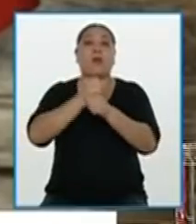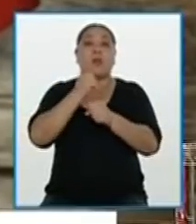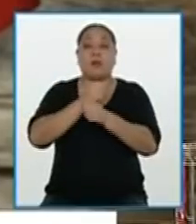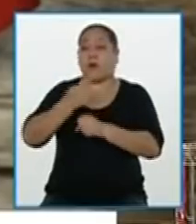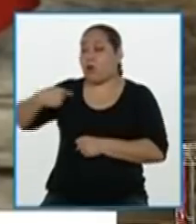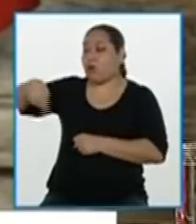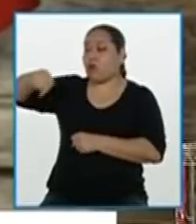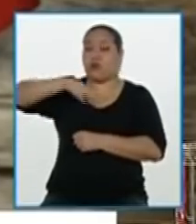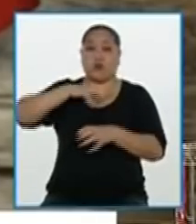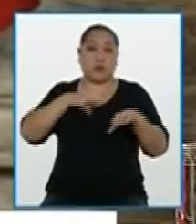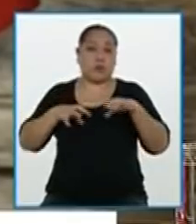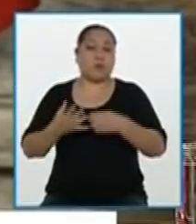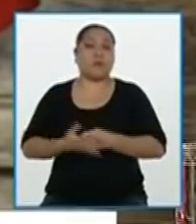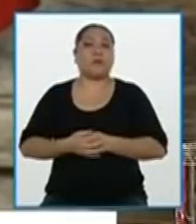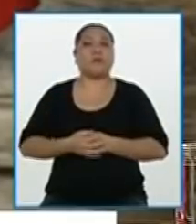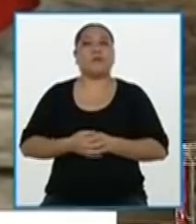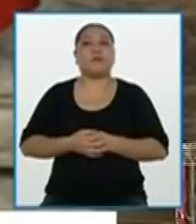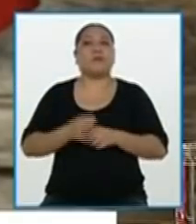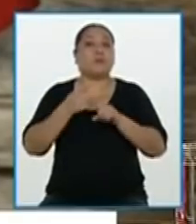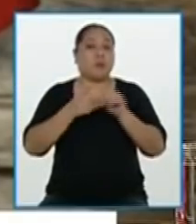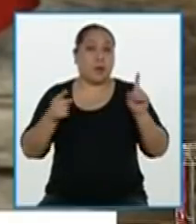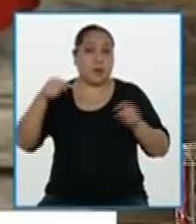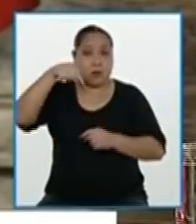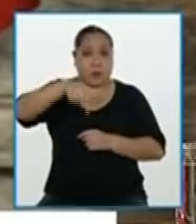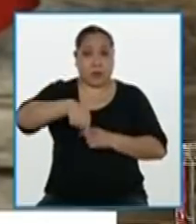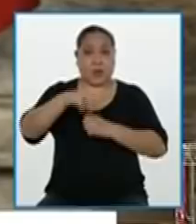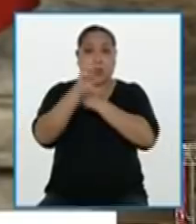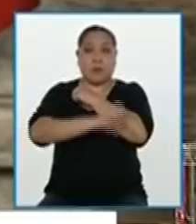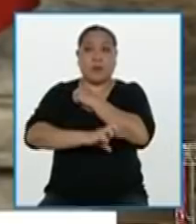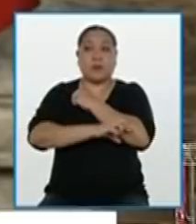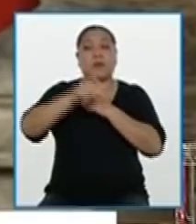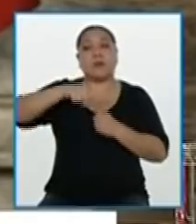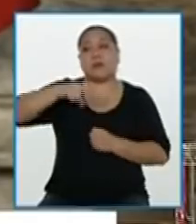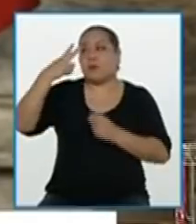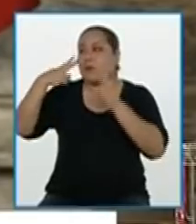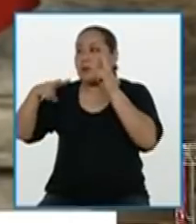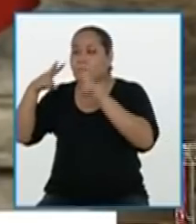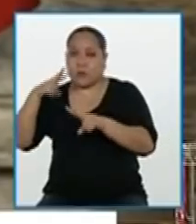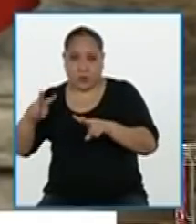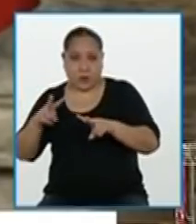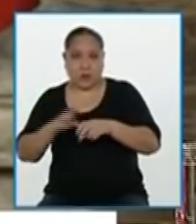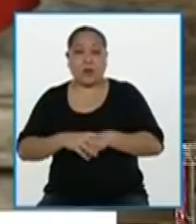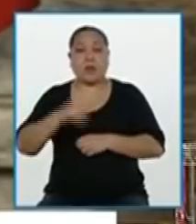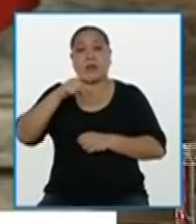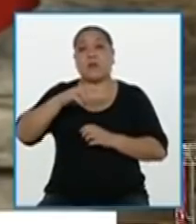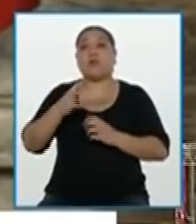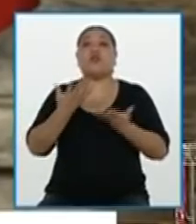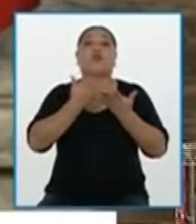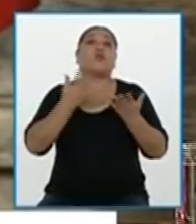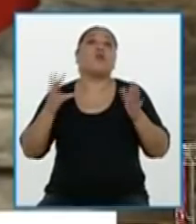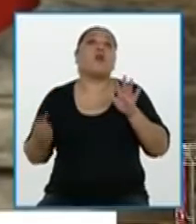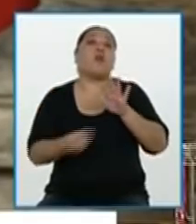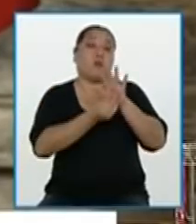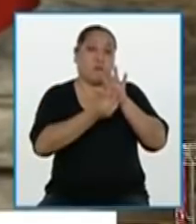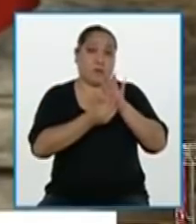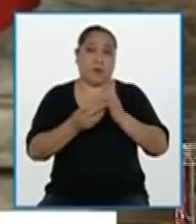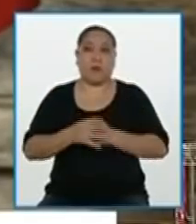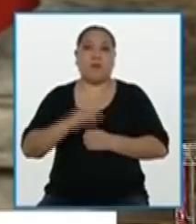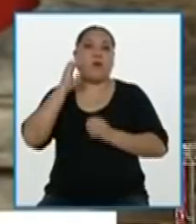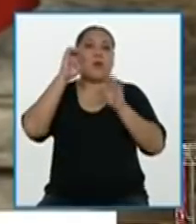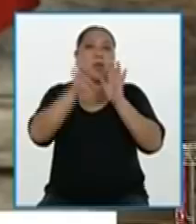creo que hay que ser muy claros acá que, y para ser más precisos, en los términos en que no somos un país igual, uno